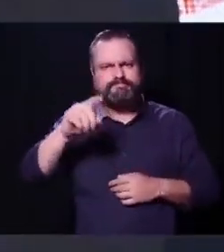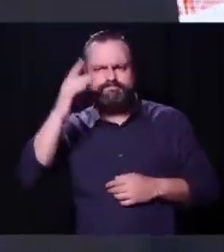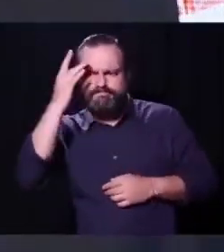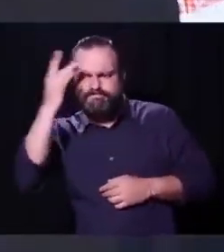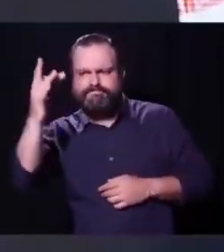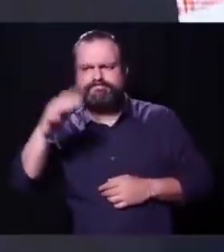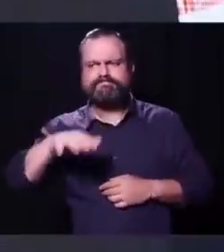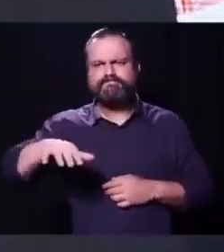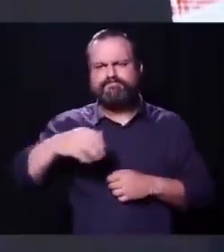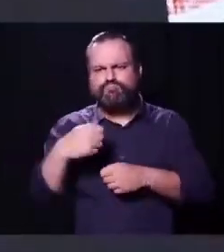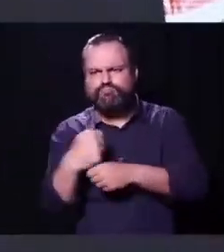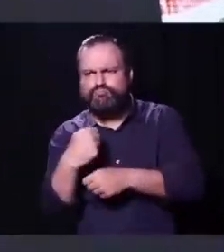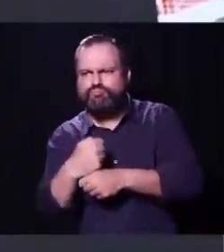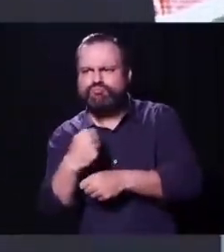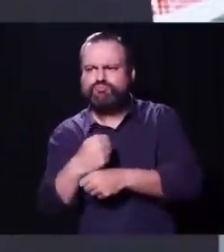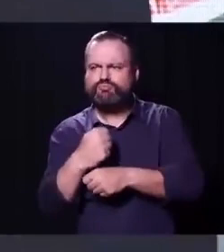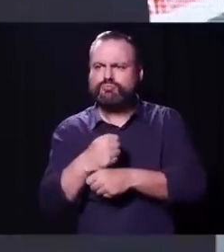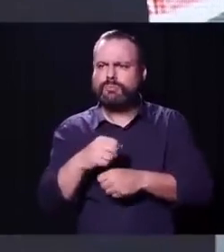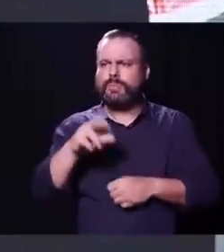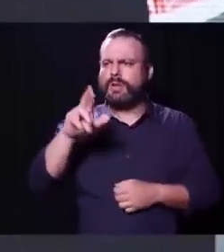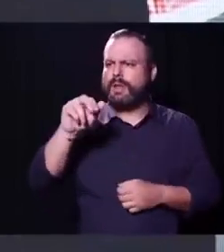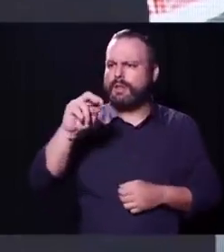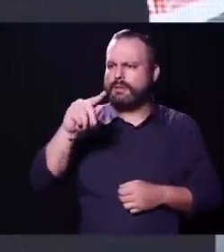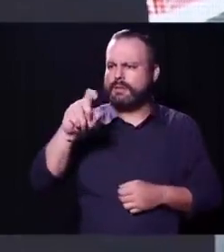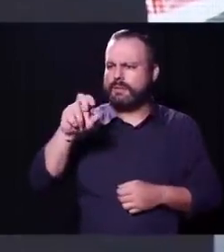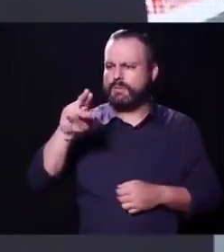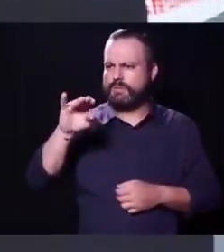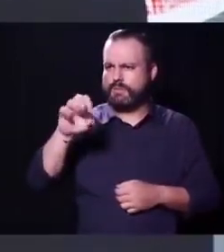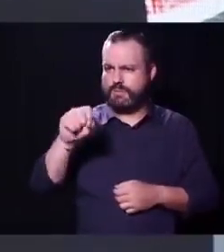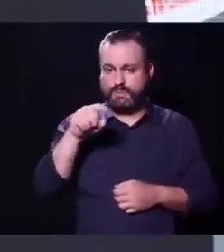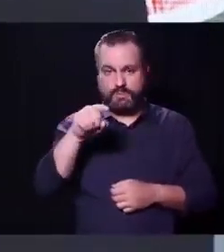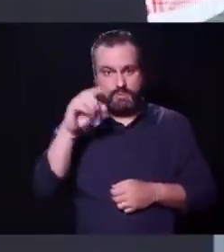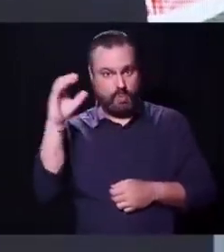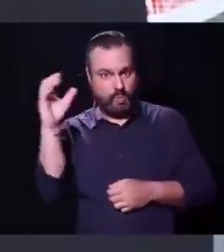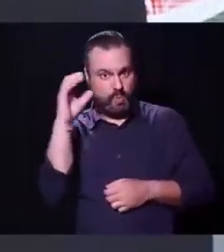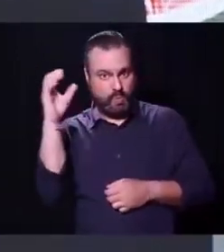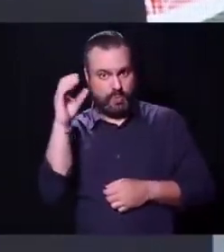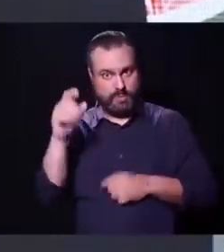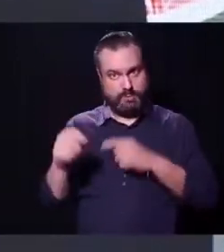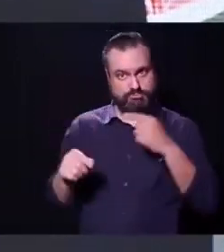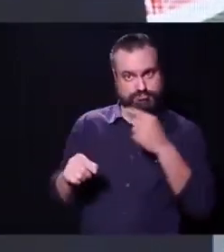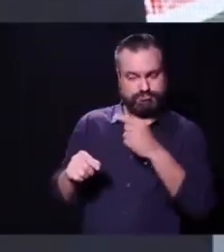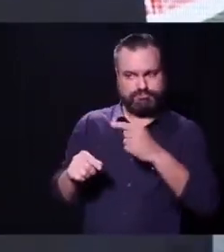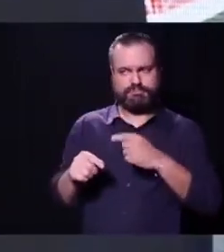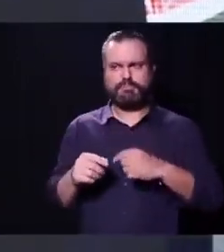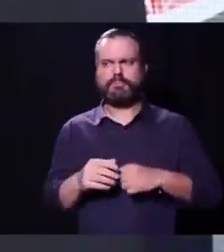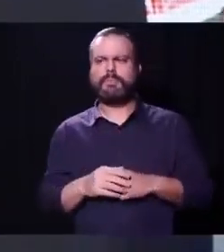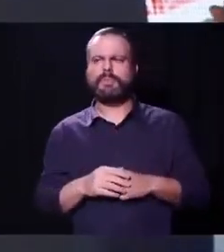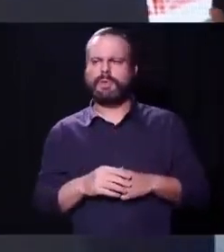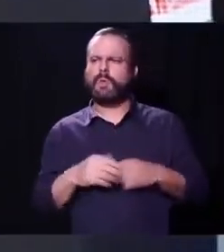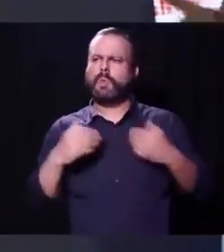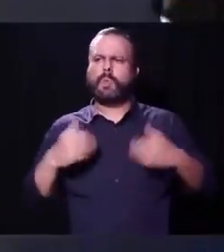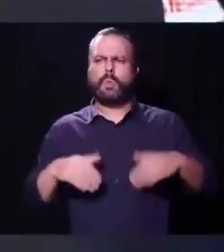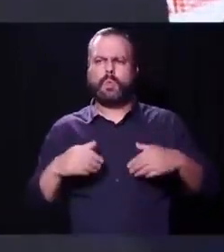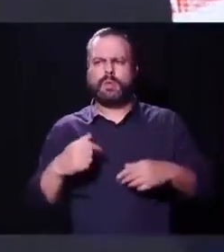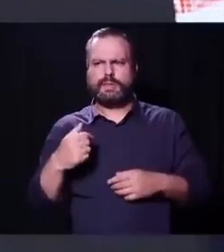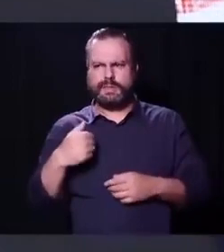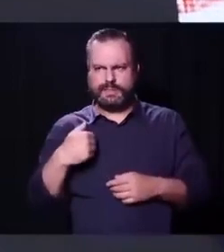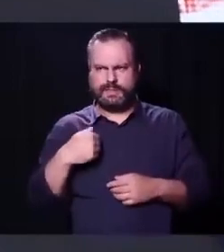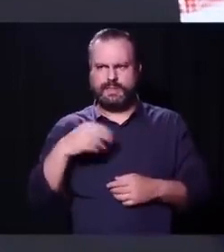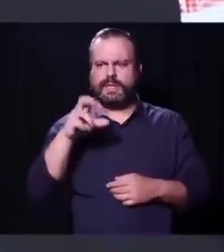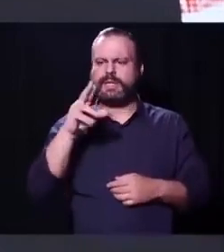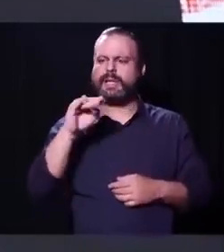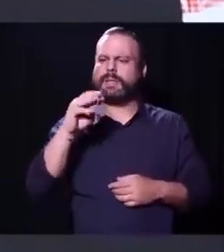Naranjo de Colombia, anticipemos el crimen con inteligencia, información y